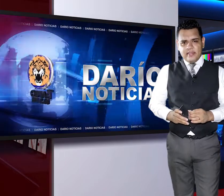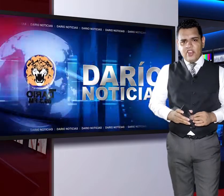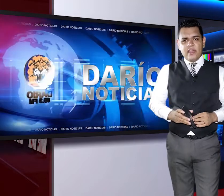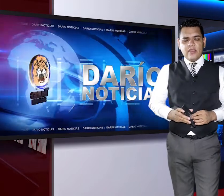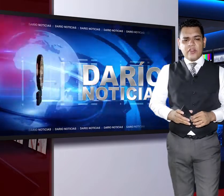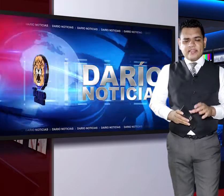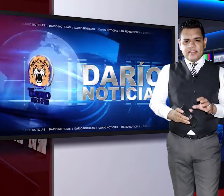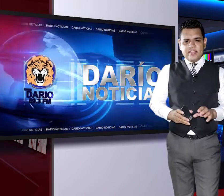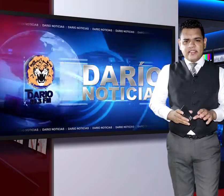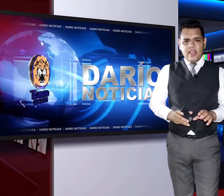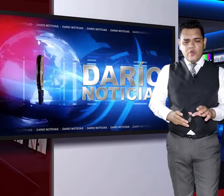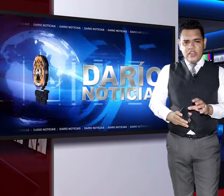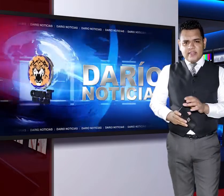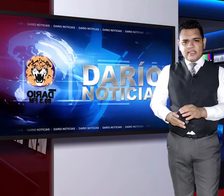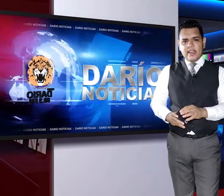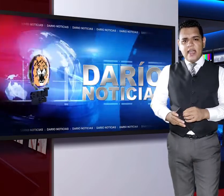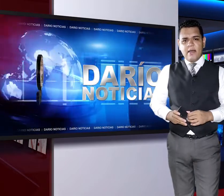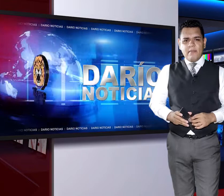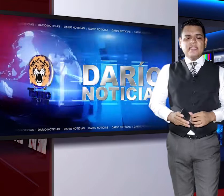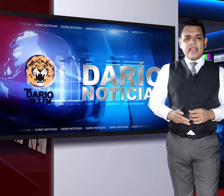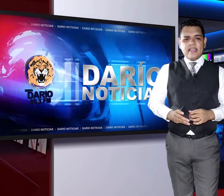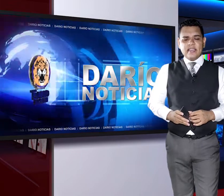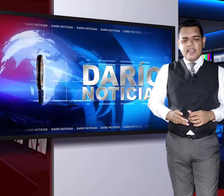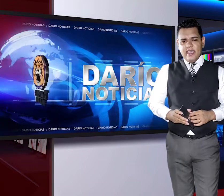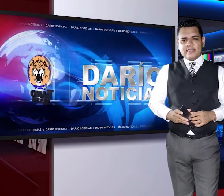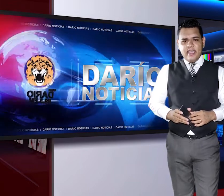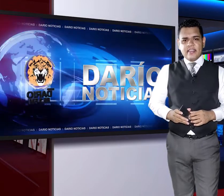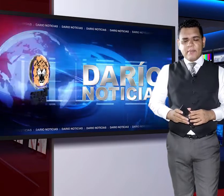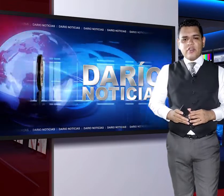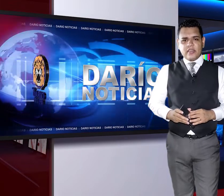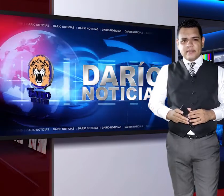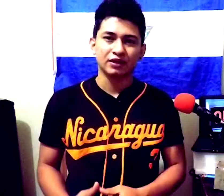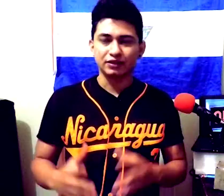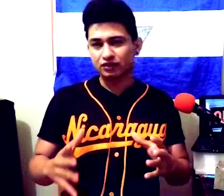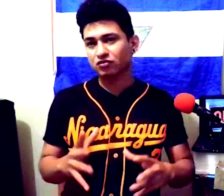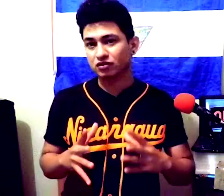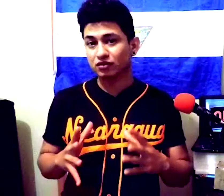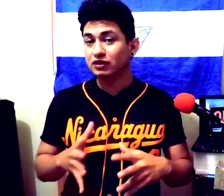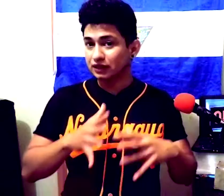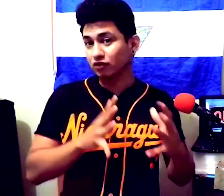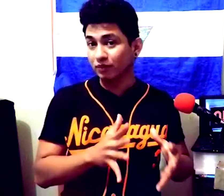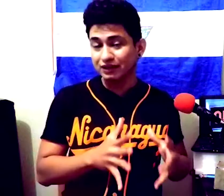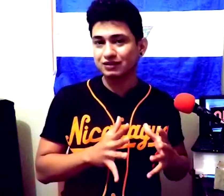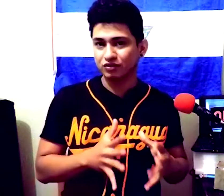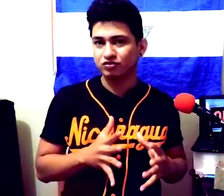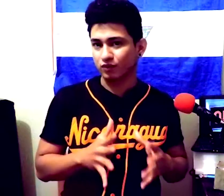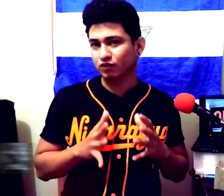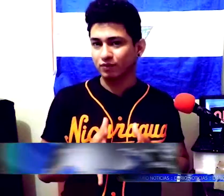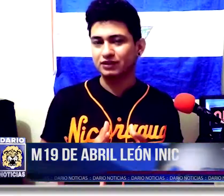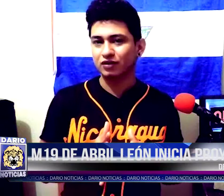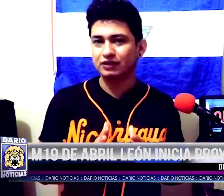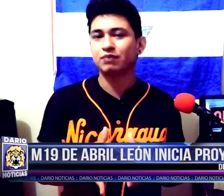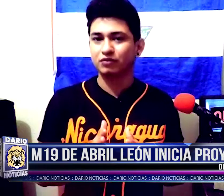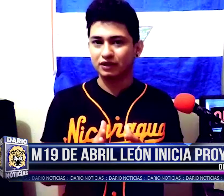online denominado Resistencia Universitaria. Más detalles en el siguiente reporte. De hecho, nosotros desde el 2018,